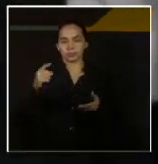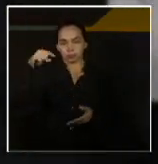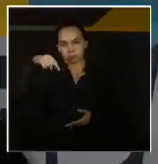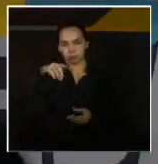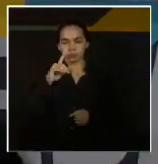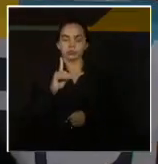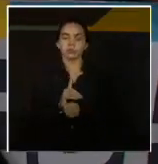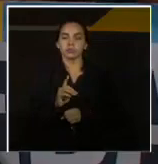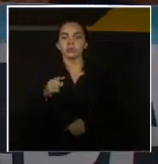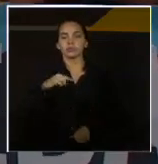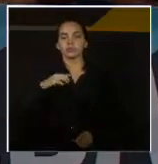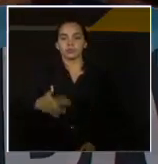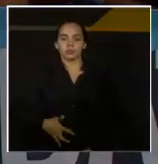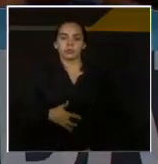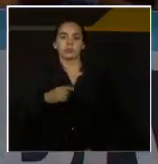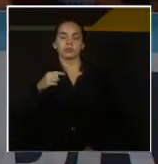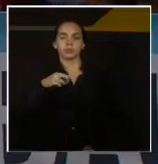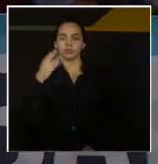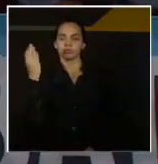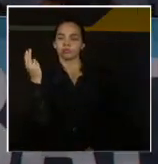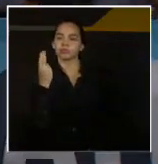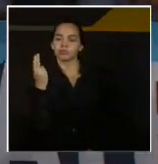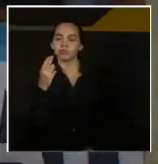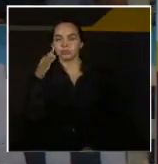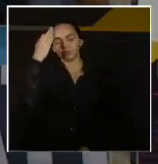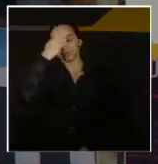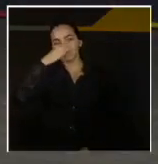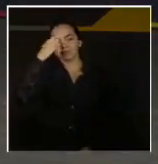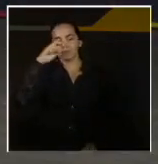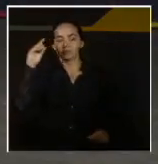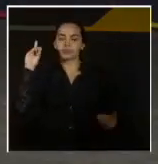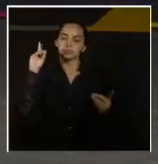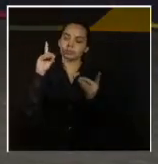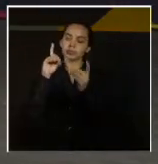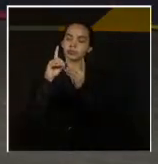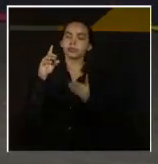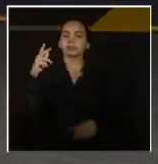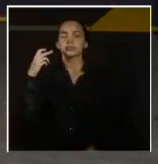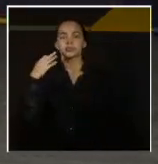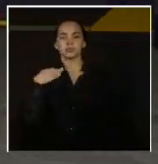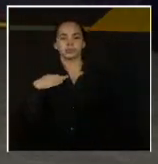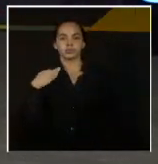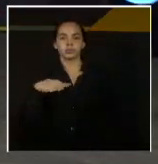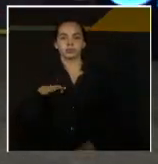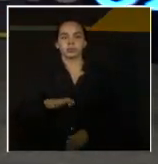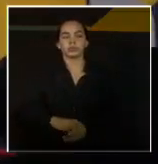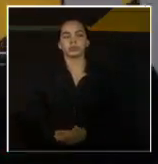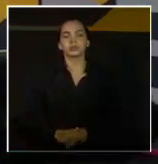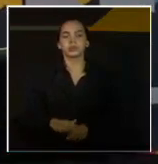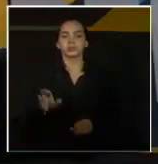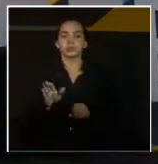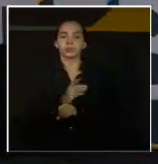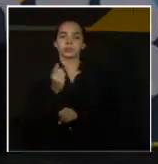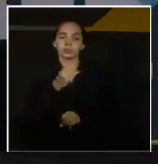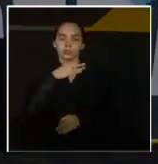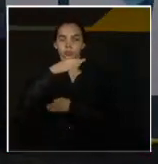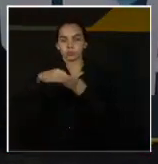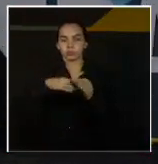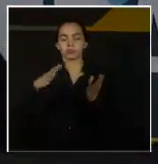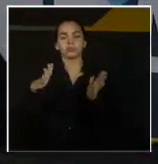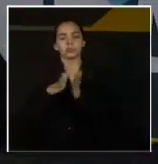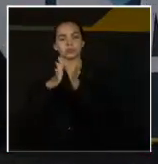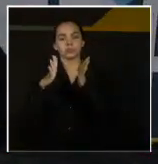porque yo siento que esto es lo que hace falta. Hace falta acercarnos a los ciudadanos. Los ciudadanos tienen que participar